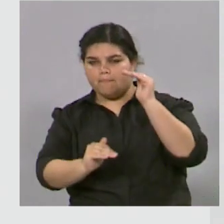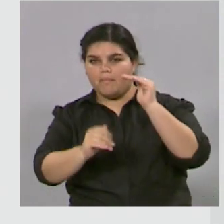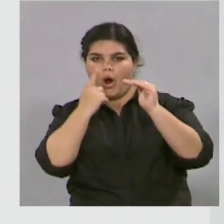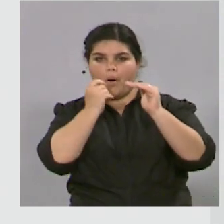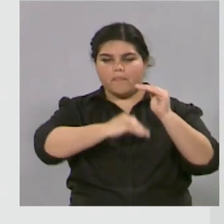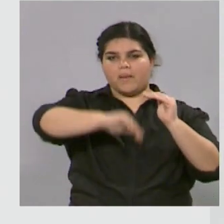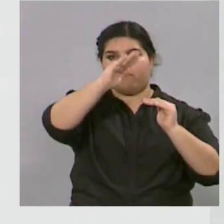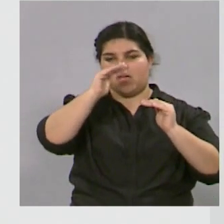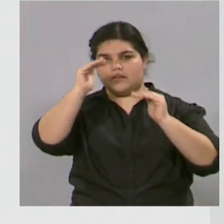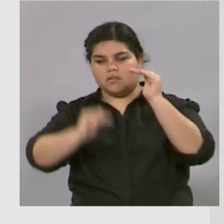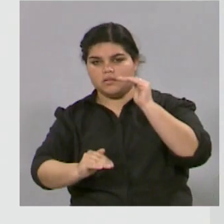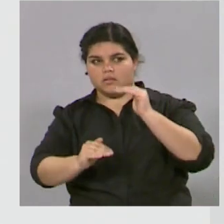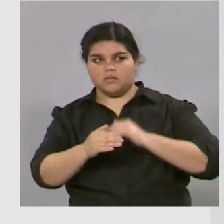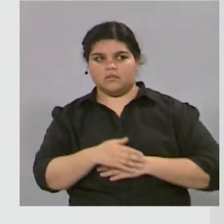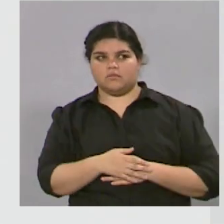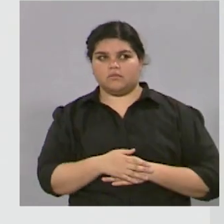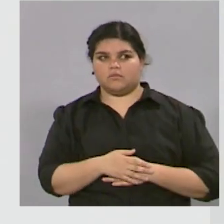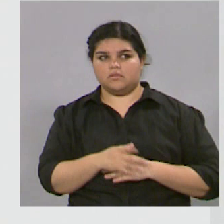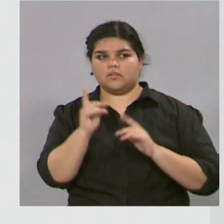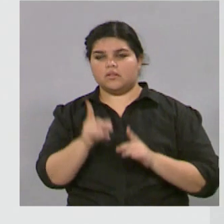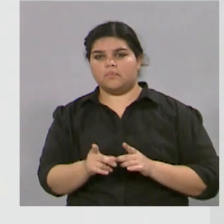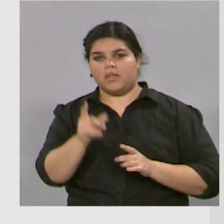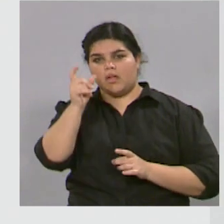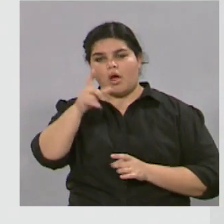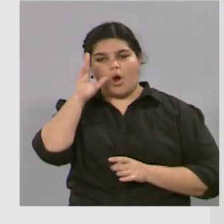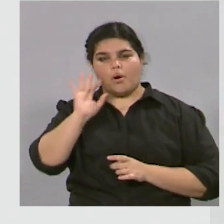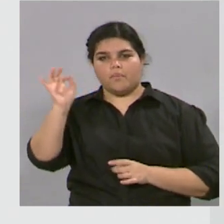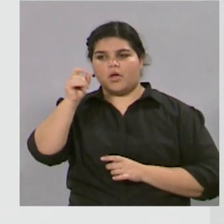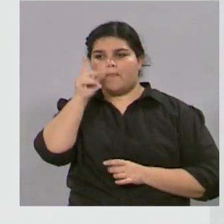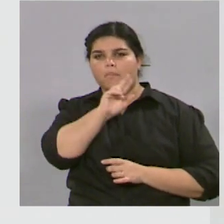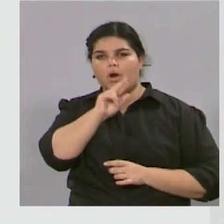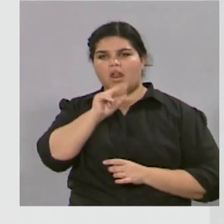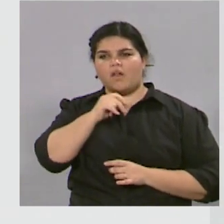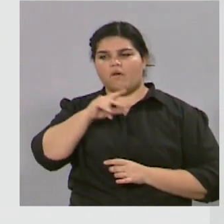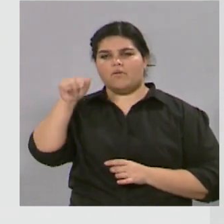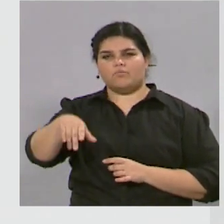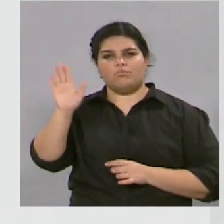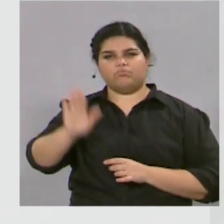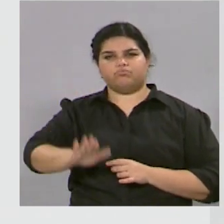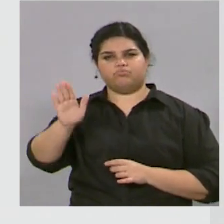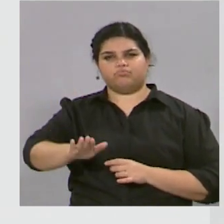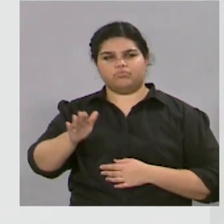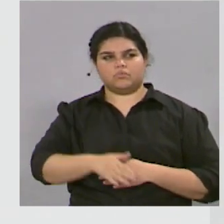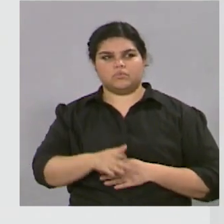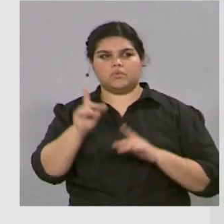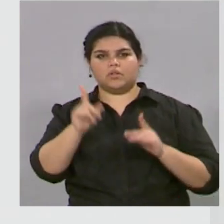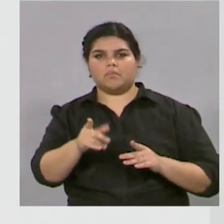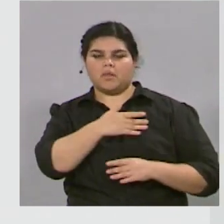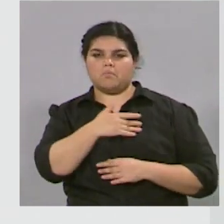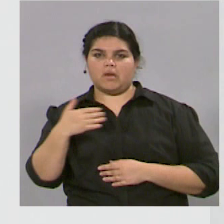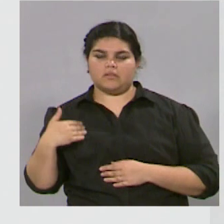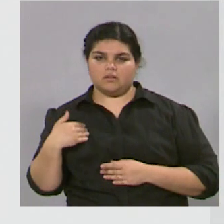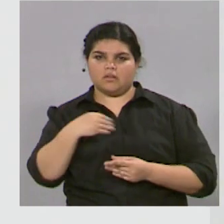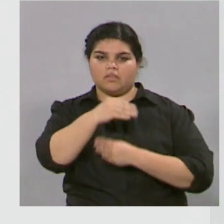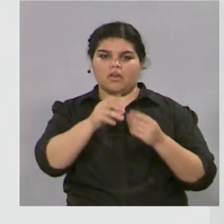para realizar el trabajo, la opinión de que la mujer es menos valorada, la maternidad y la dificultad para conciliar la vida familiar y laboral,